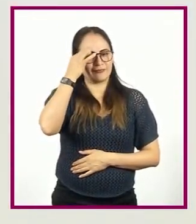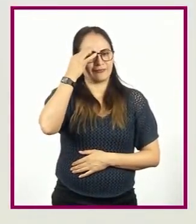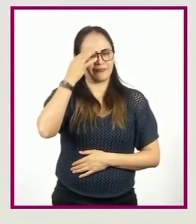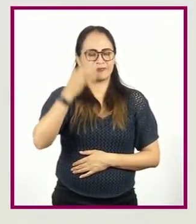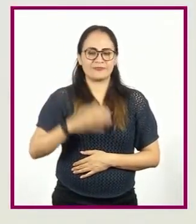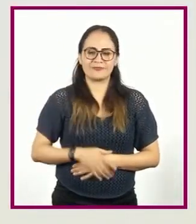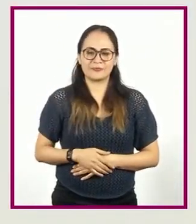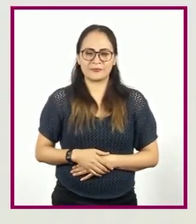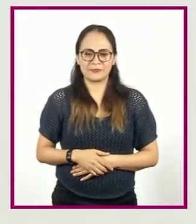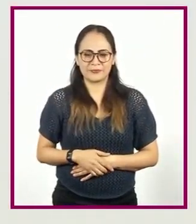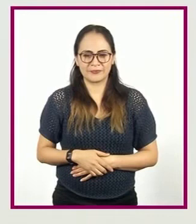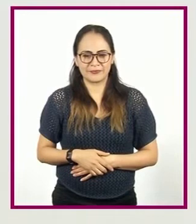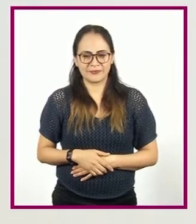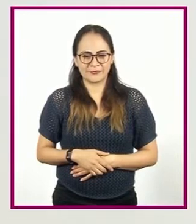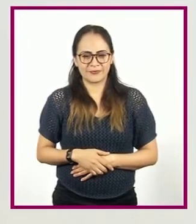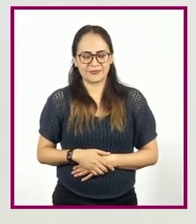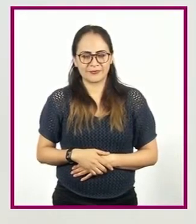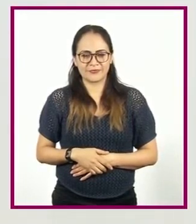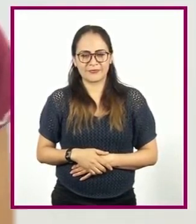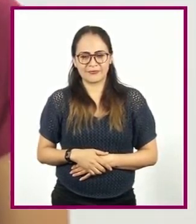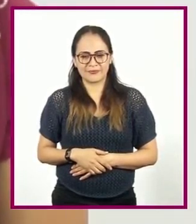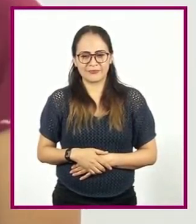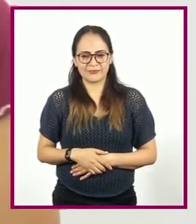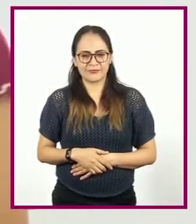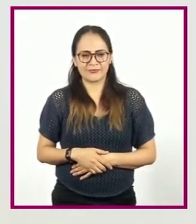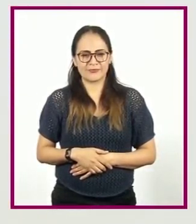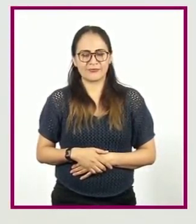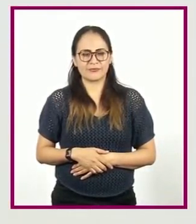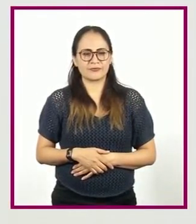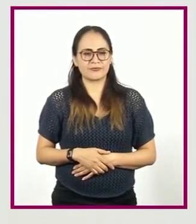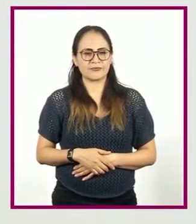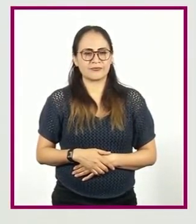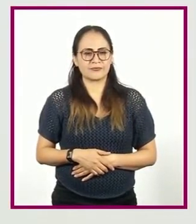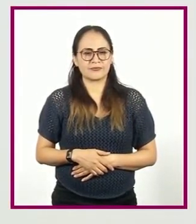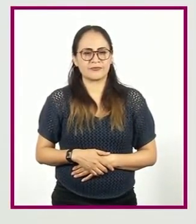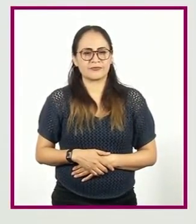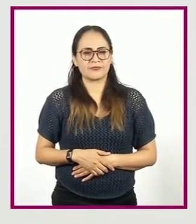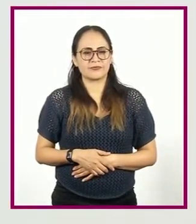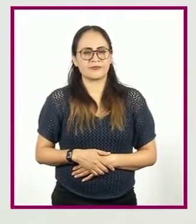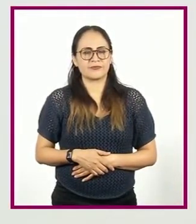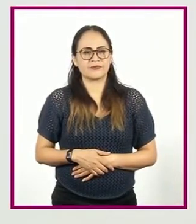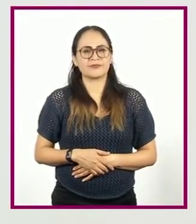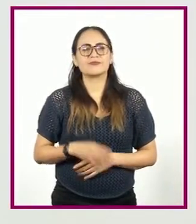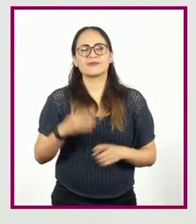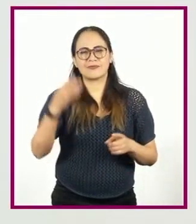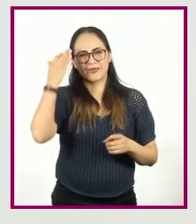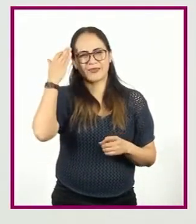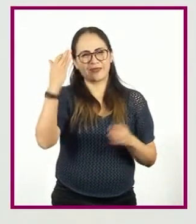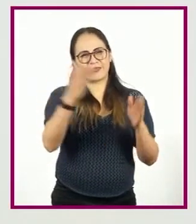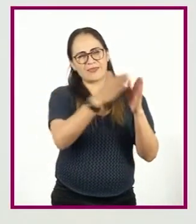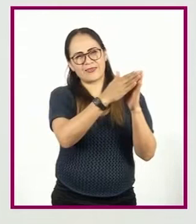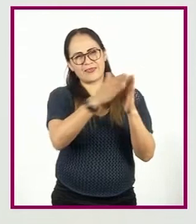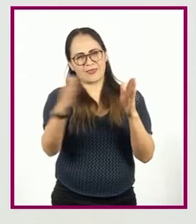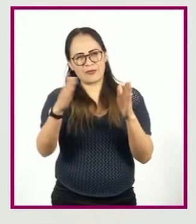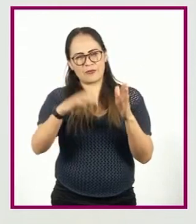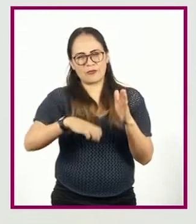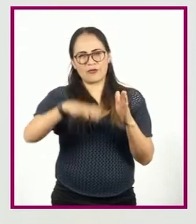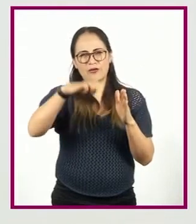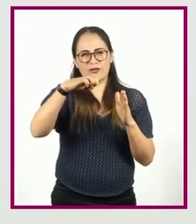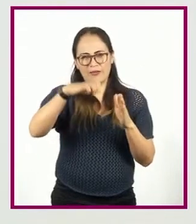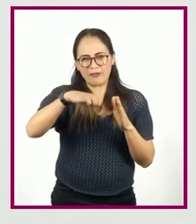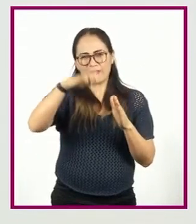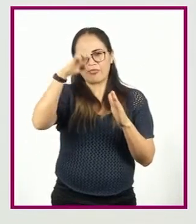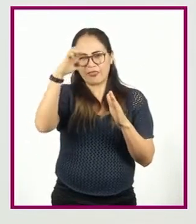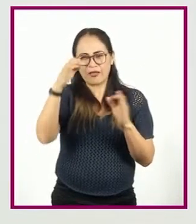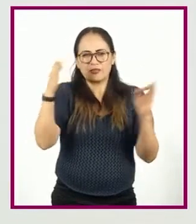Y no me tuve que golpear con el pen. Mira. A esta etapa de grandes